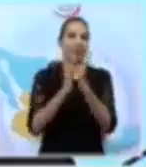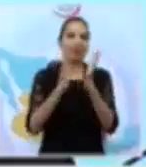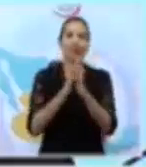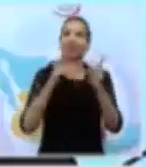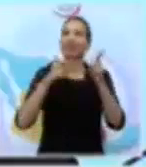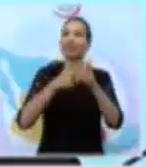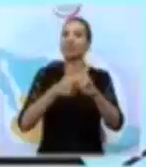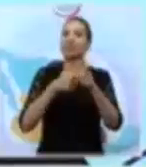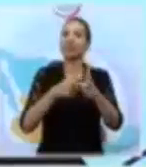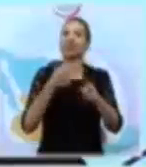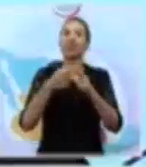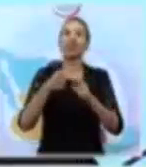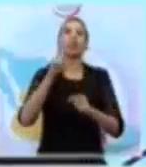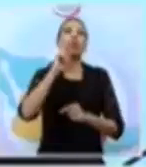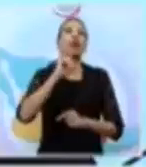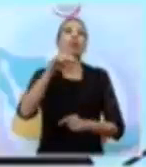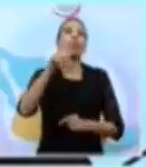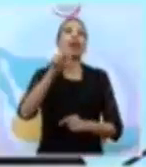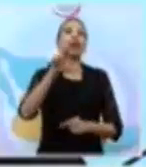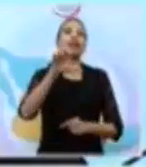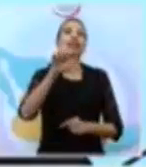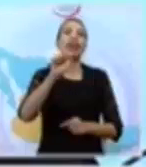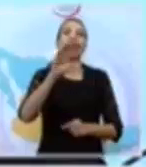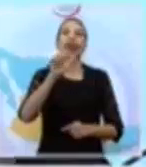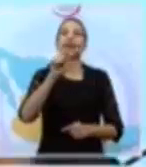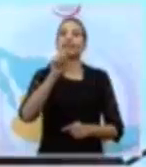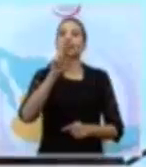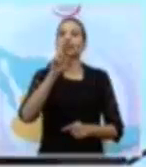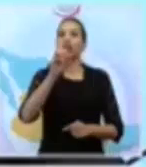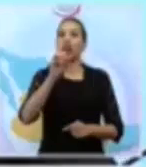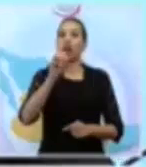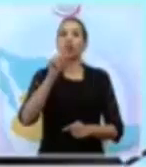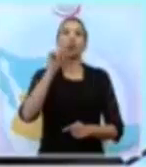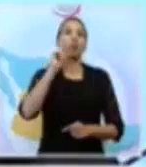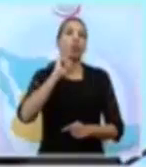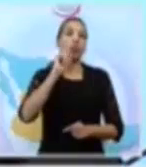permanente de Marcia de Castro. Ella